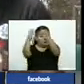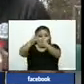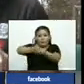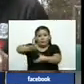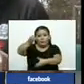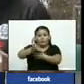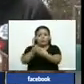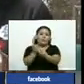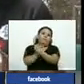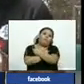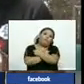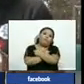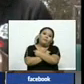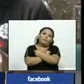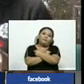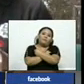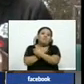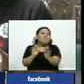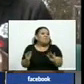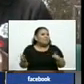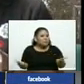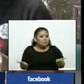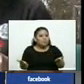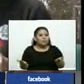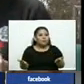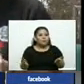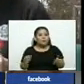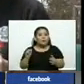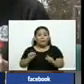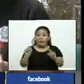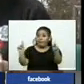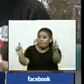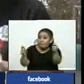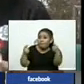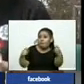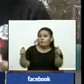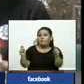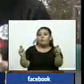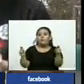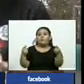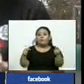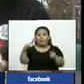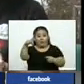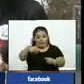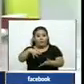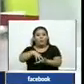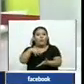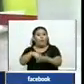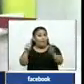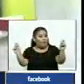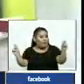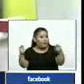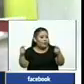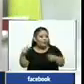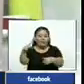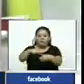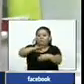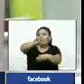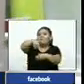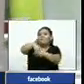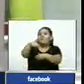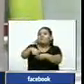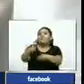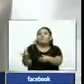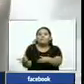que es la Calabiusa. La Calabiusa es la fiesta del pueblo. Acá esta mezcla